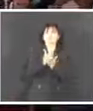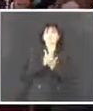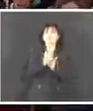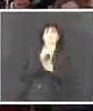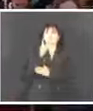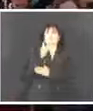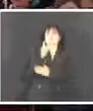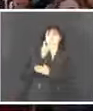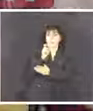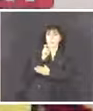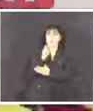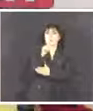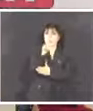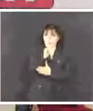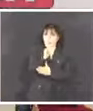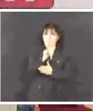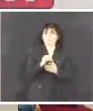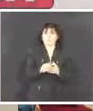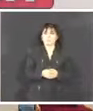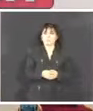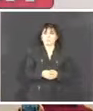potable.